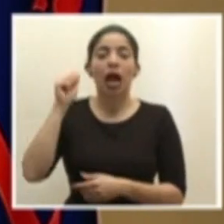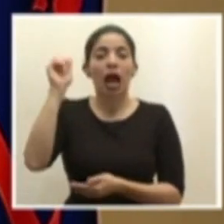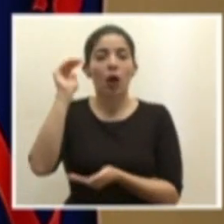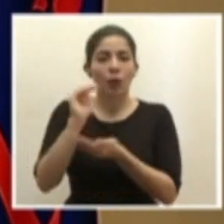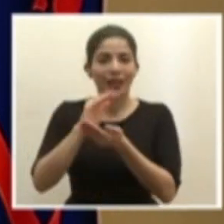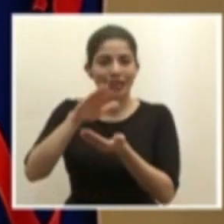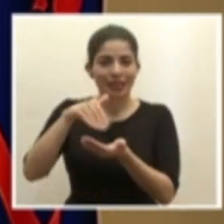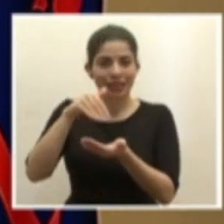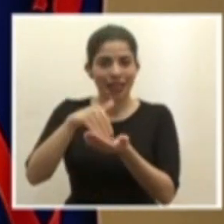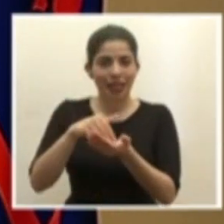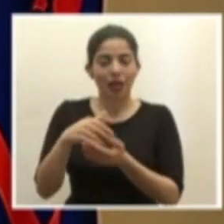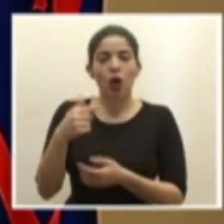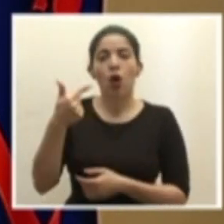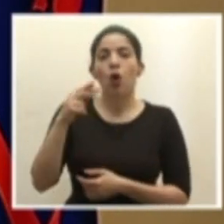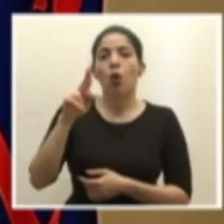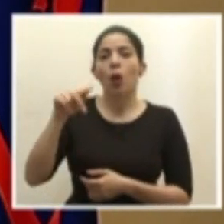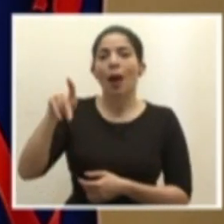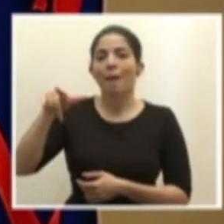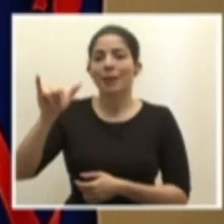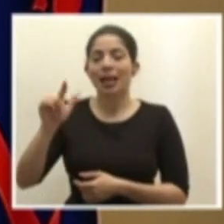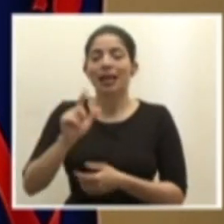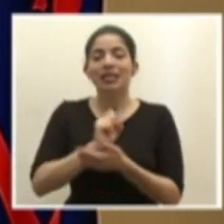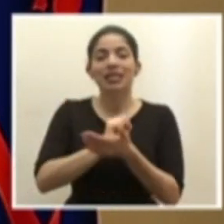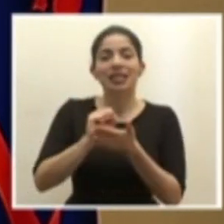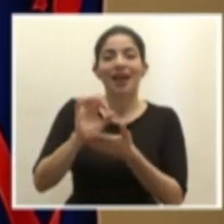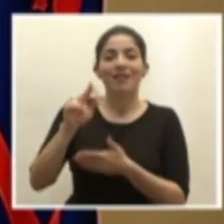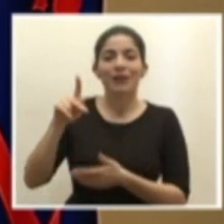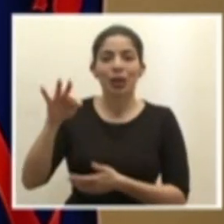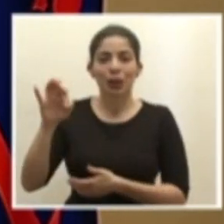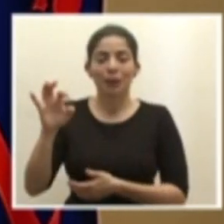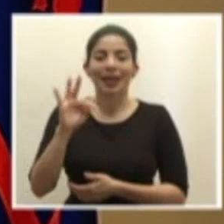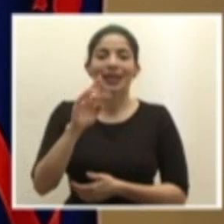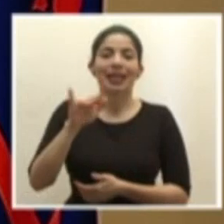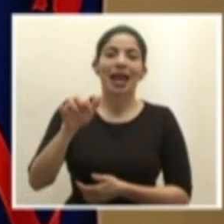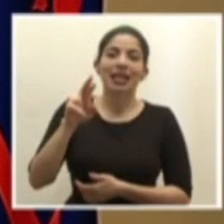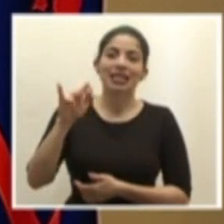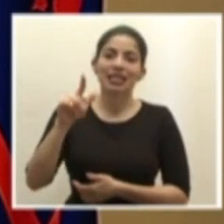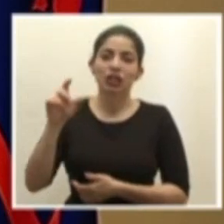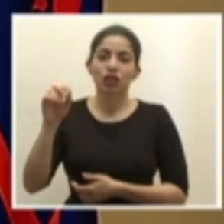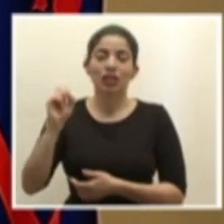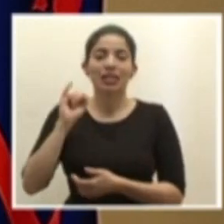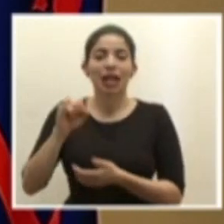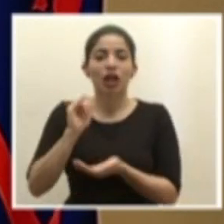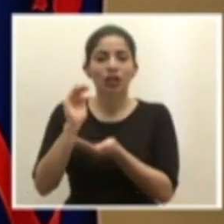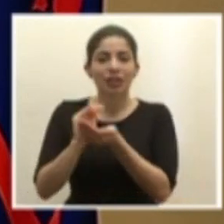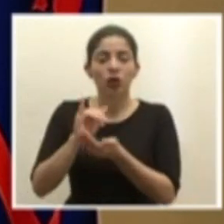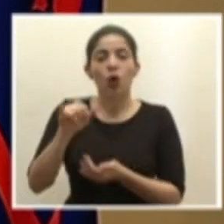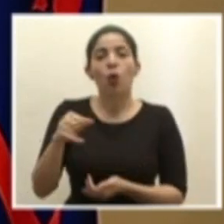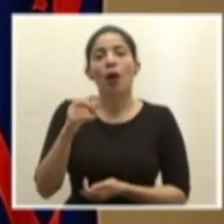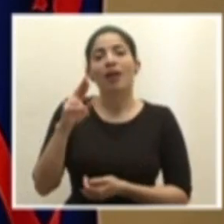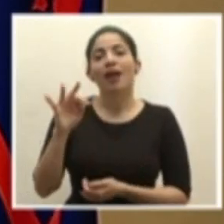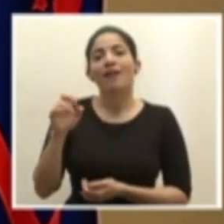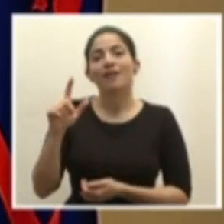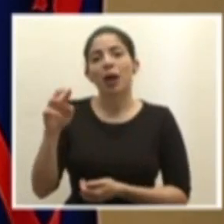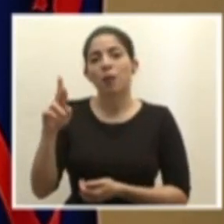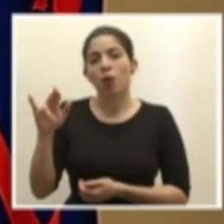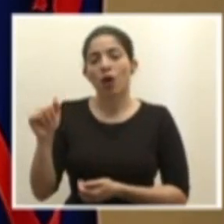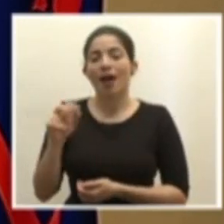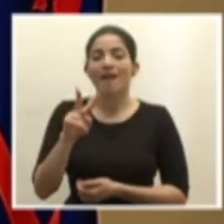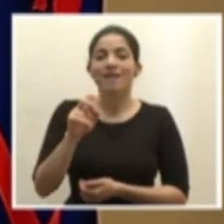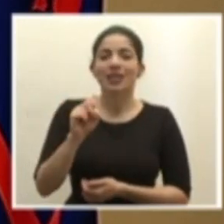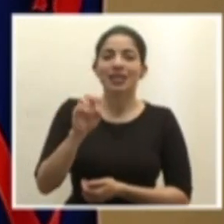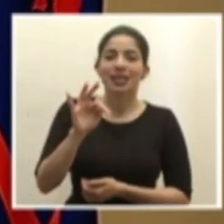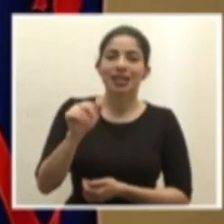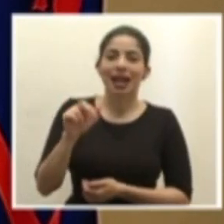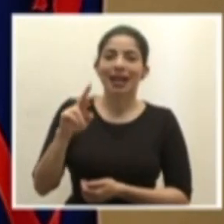Alajuelita Centro, La Guapil, San Felipe, Tejarcillos, San Josecito, Juan Rafael Mora, Vista Real,